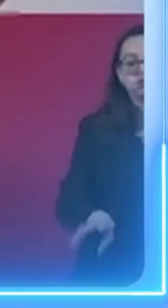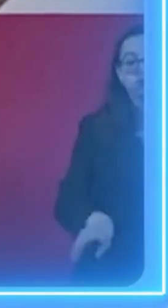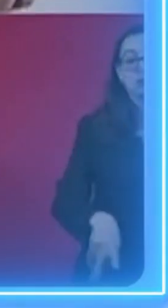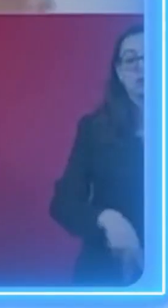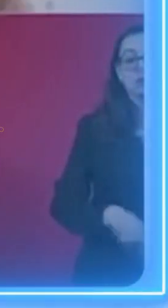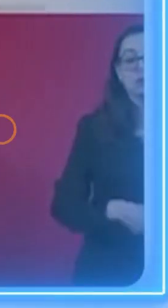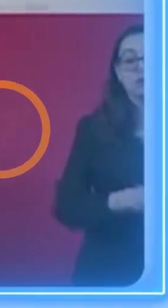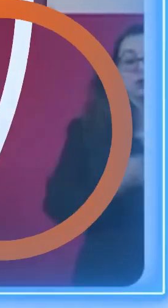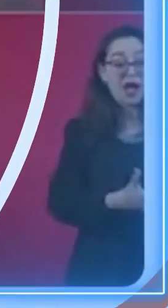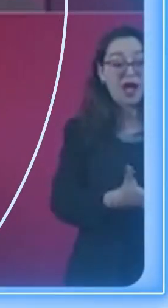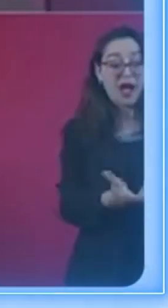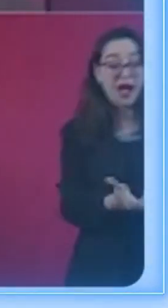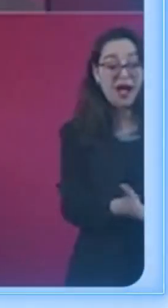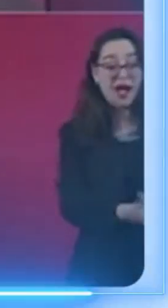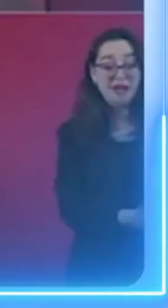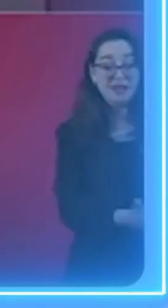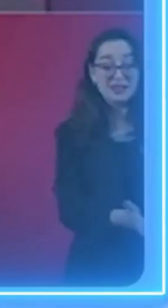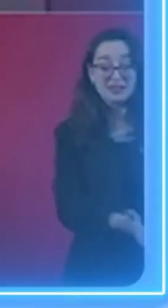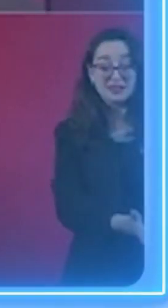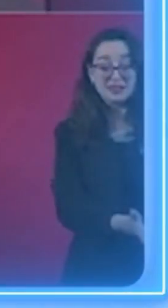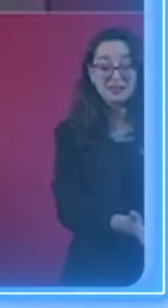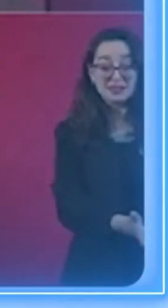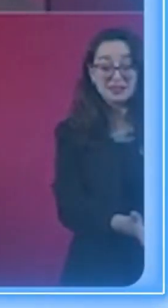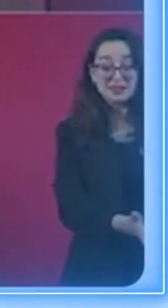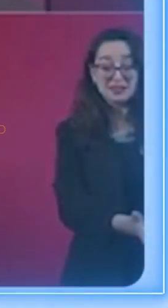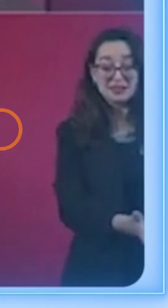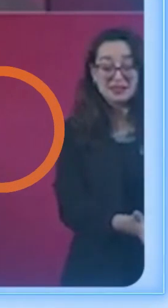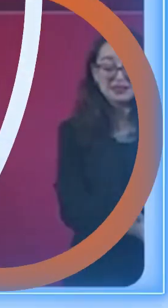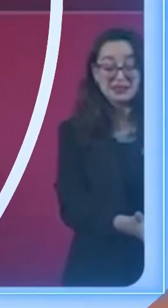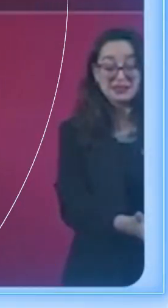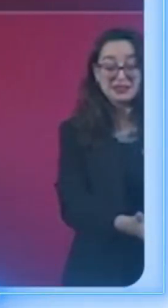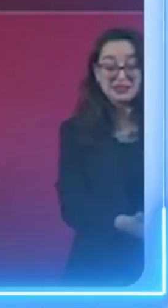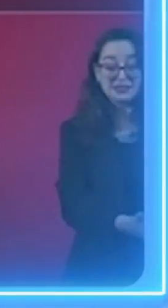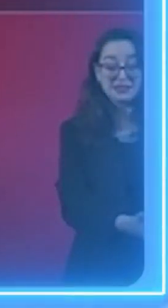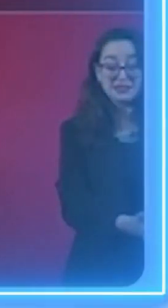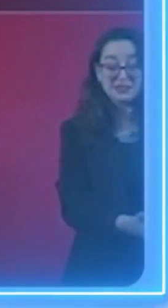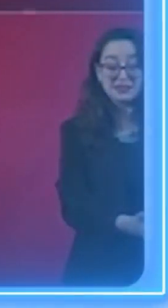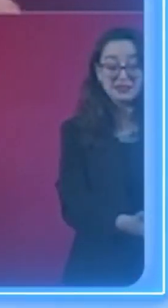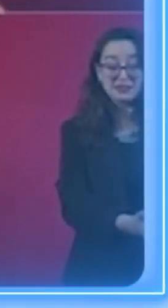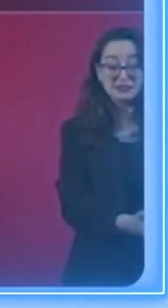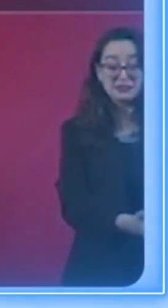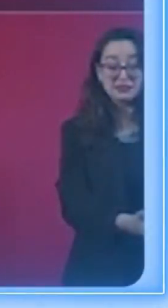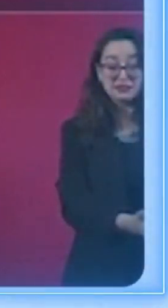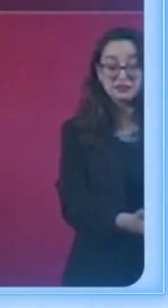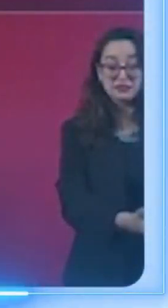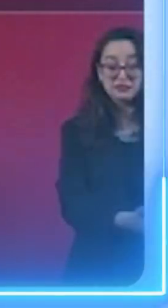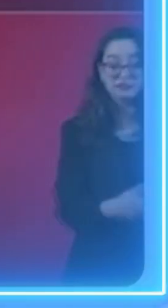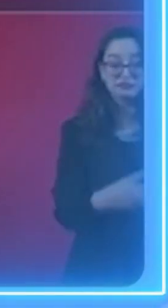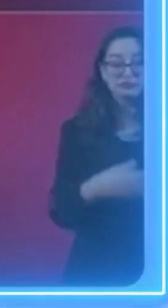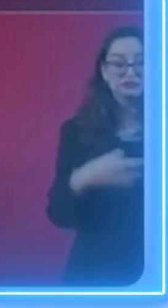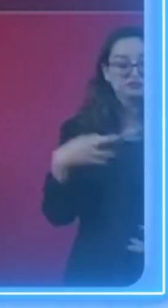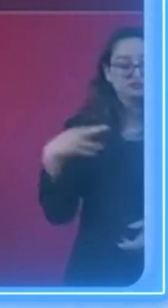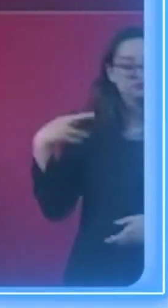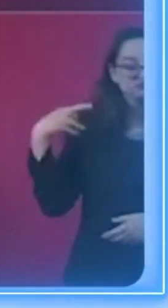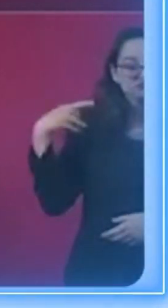sucia también ha hablado sobre el uso de Bots para impulsar hashtags como gato narcopresidente amlo el cual ha señalado tiene más de 120